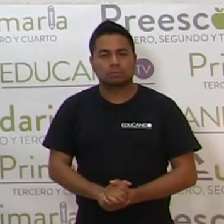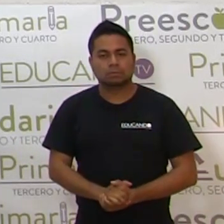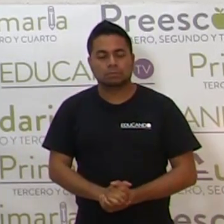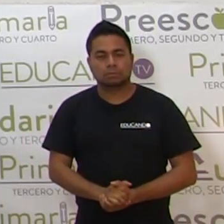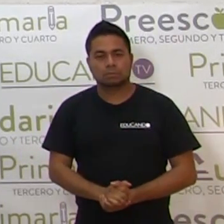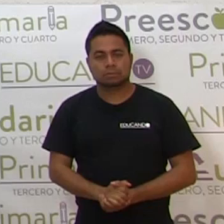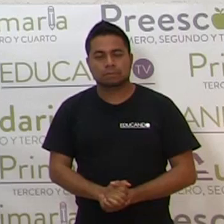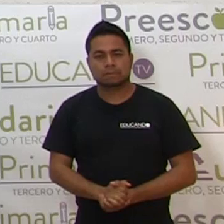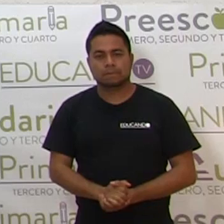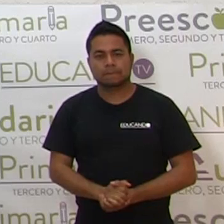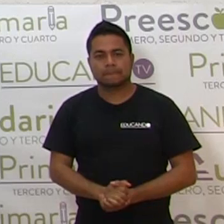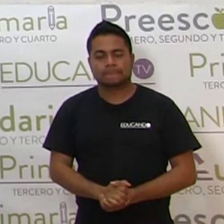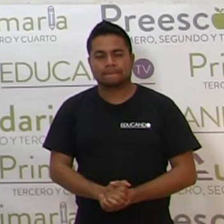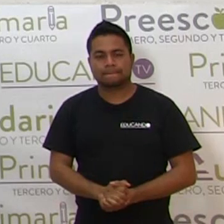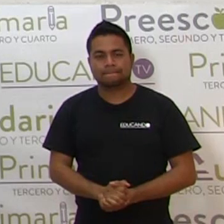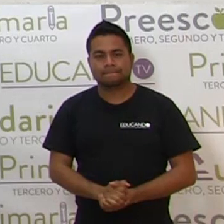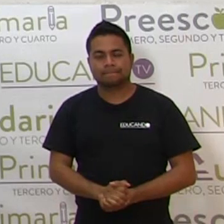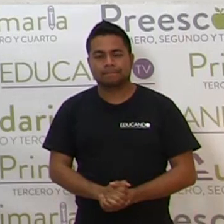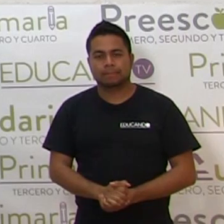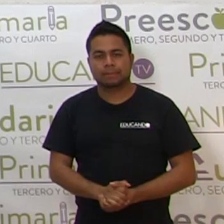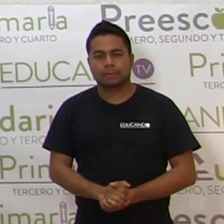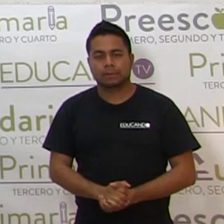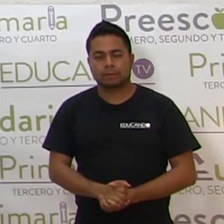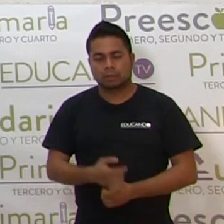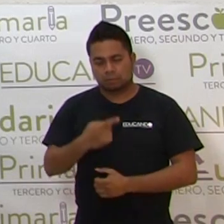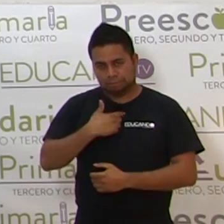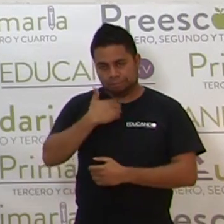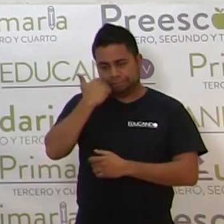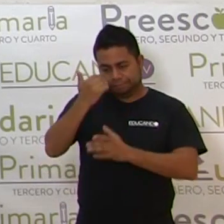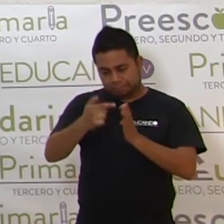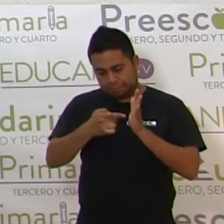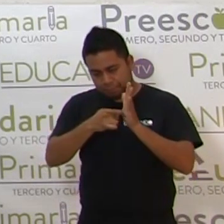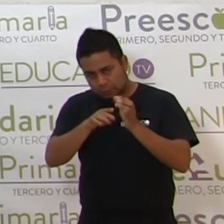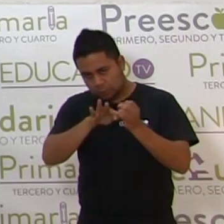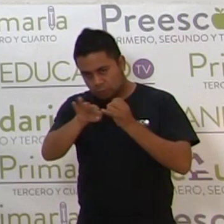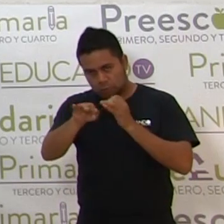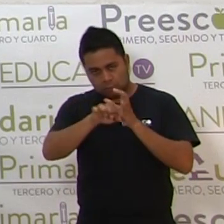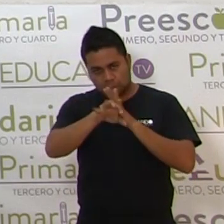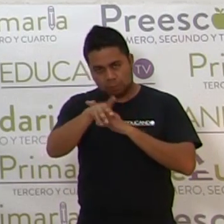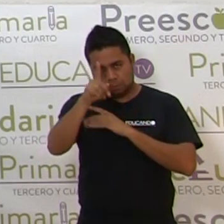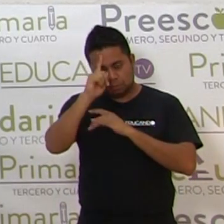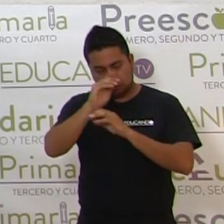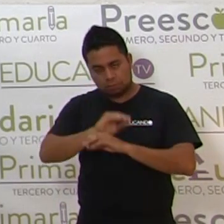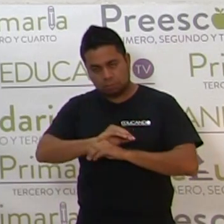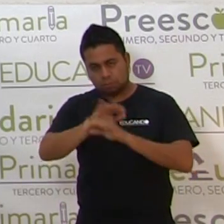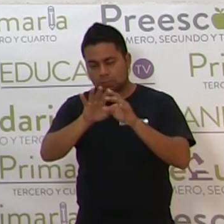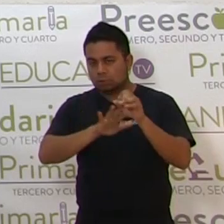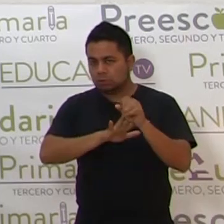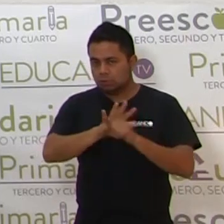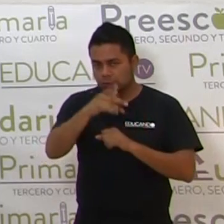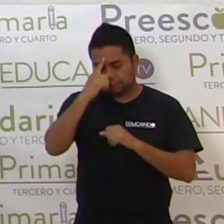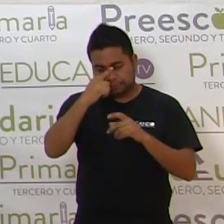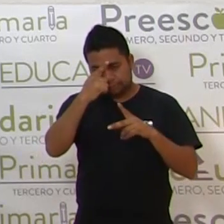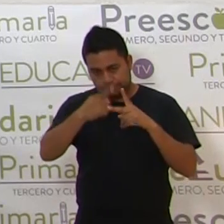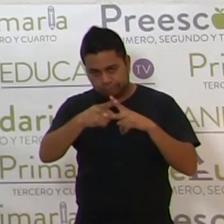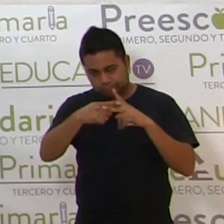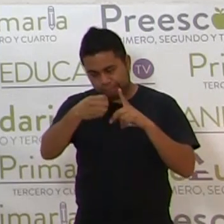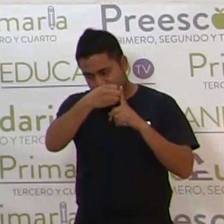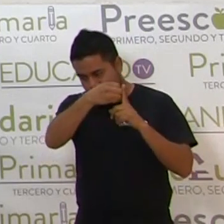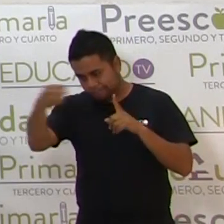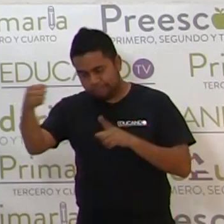quiero que retomemos un último ejemplo para dejar bien claro lo que es el conteo de cada una de las